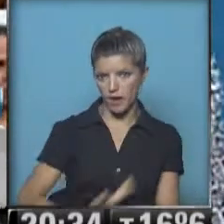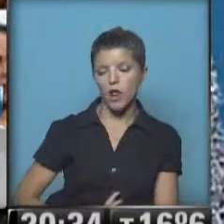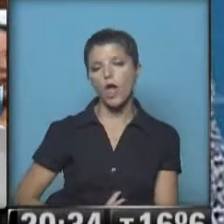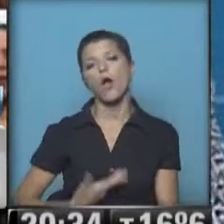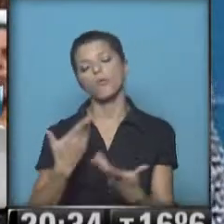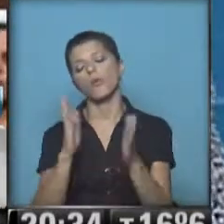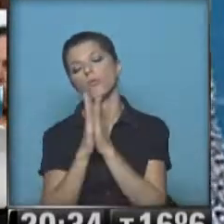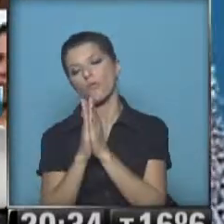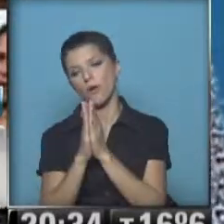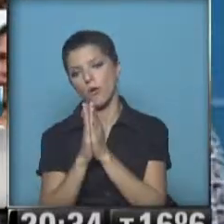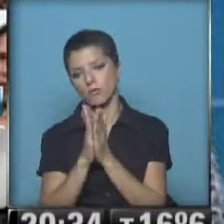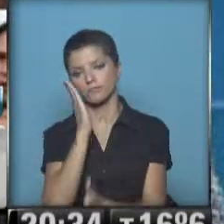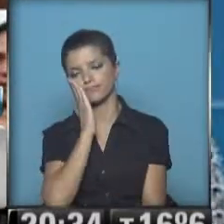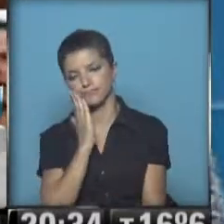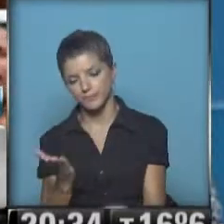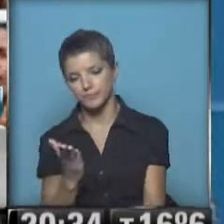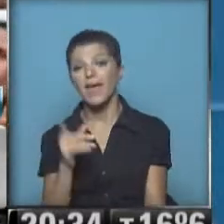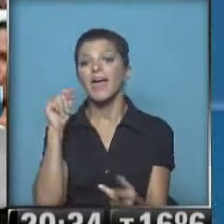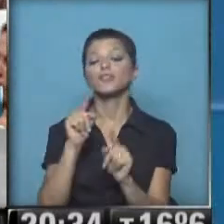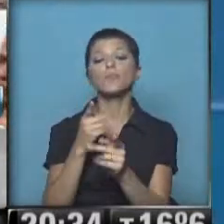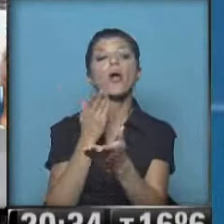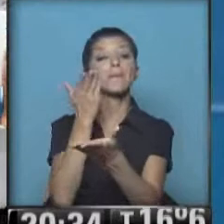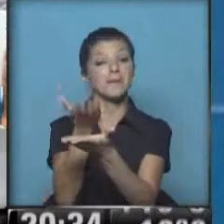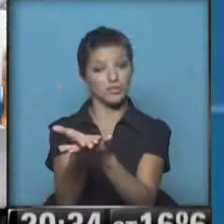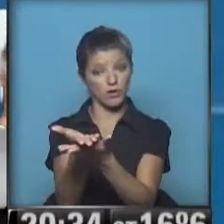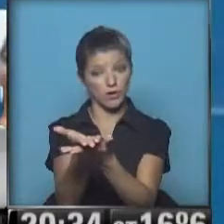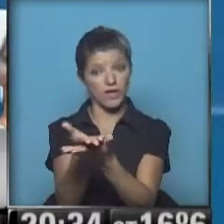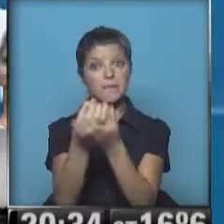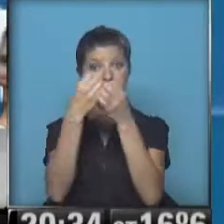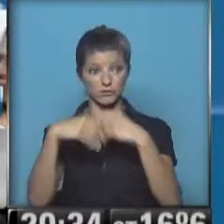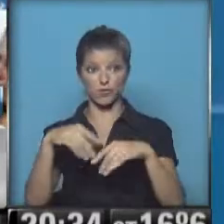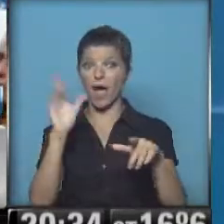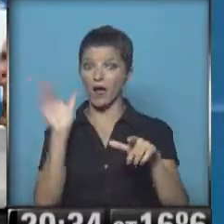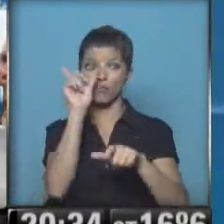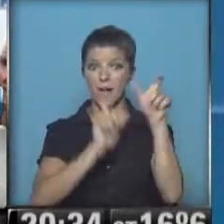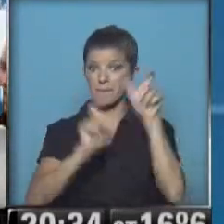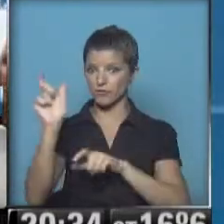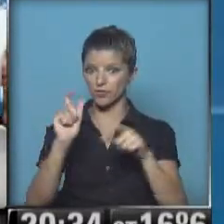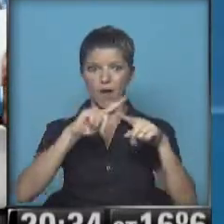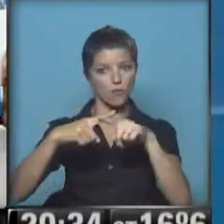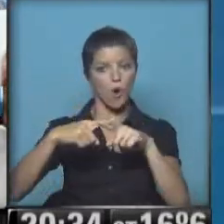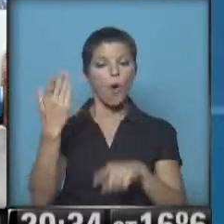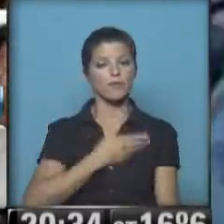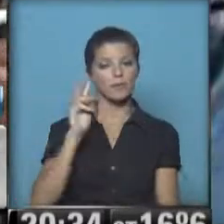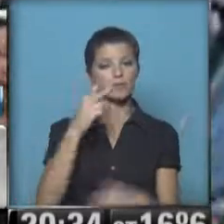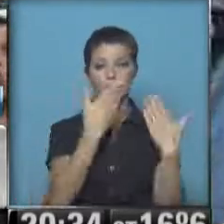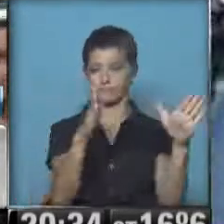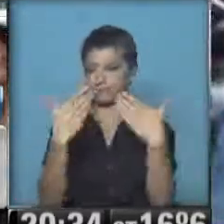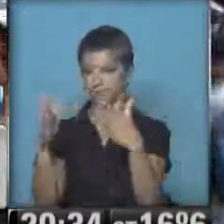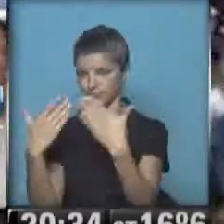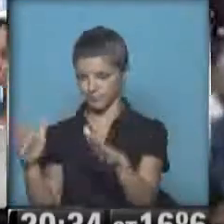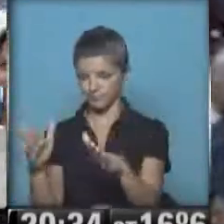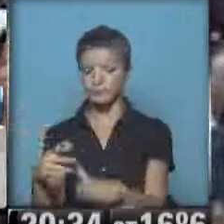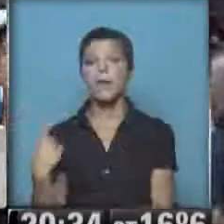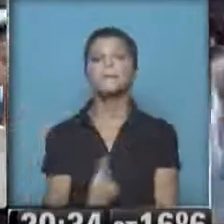humildad, por favor. El baño de humildad comenzó a salpicar el tablero político del Frente para la Victoria.